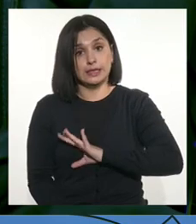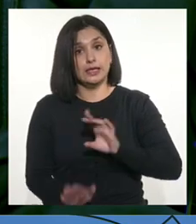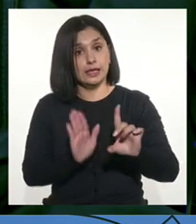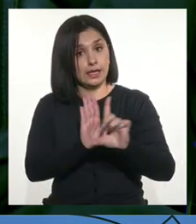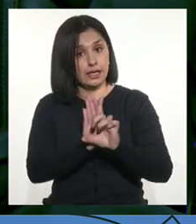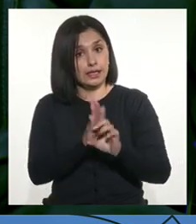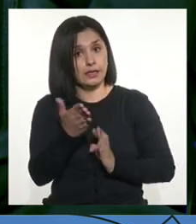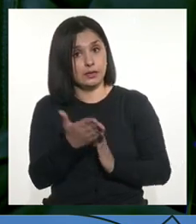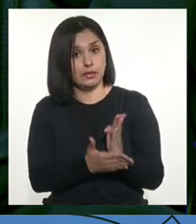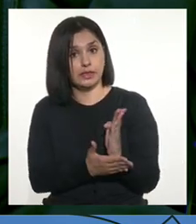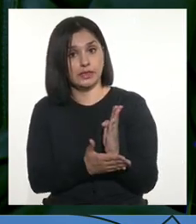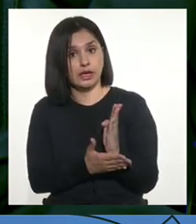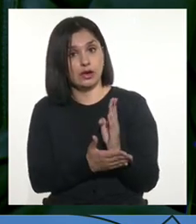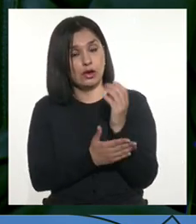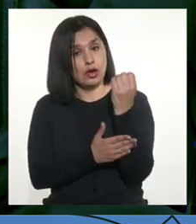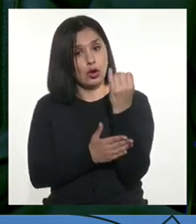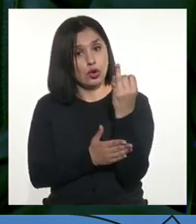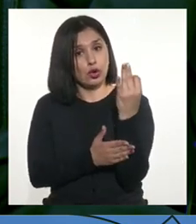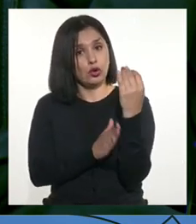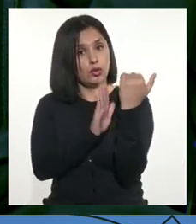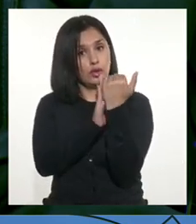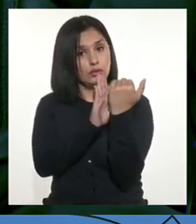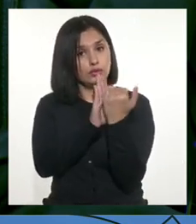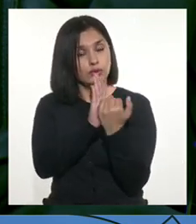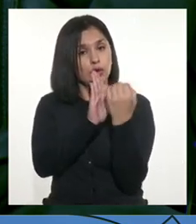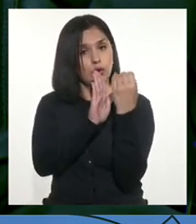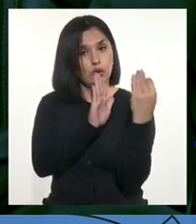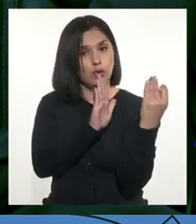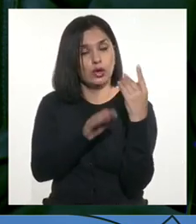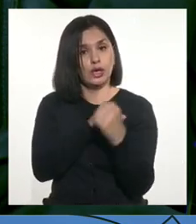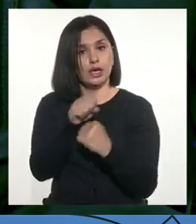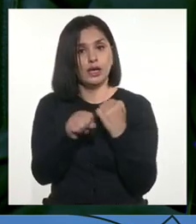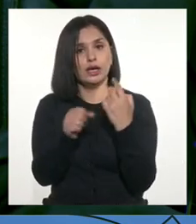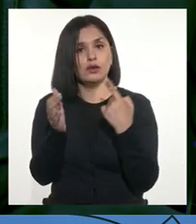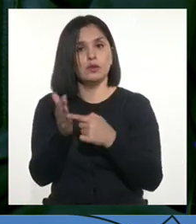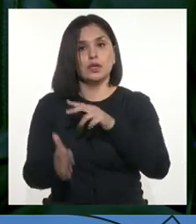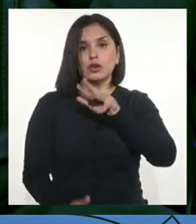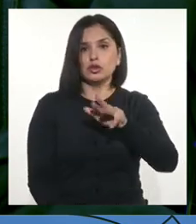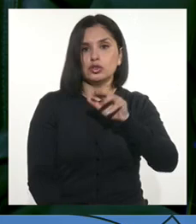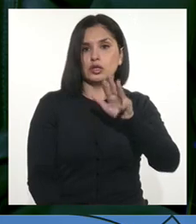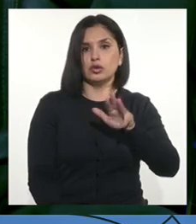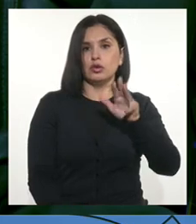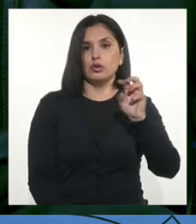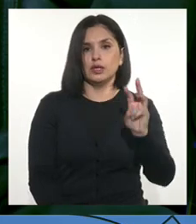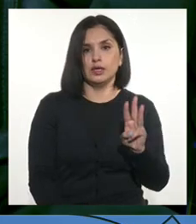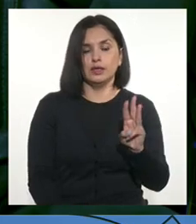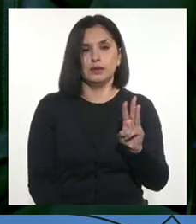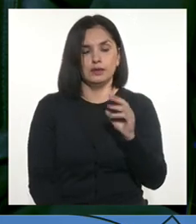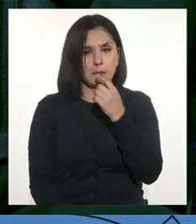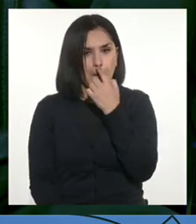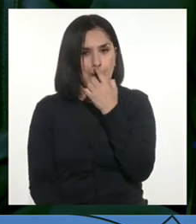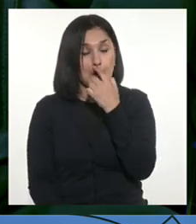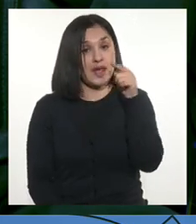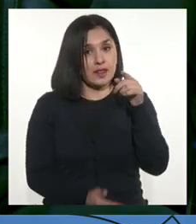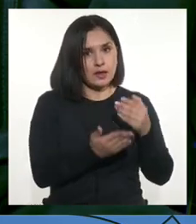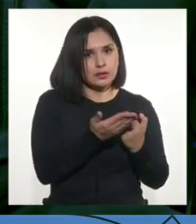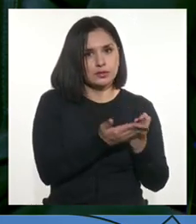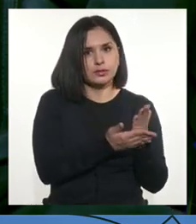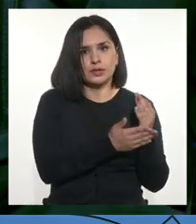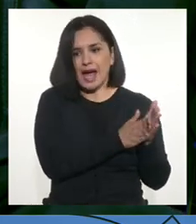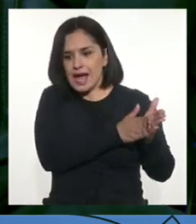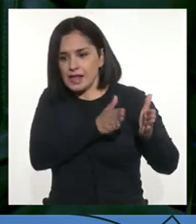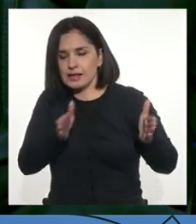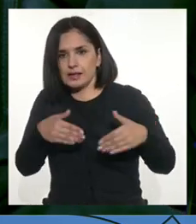leyes comenzaron a numerar sé el año 1893 desde ahí a la fecha